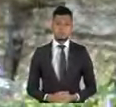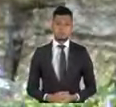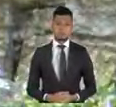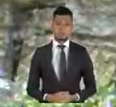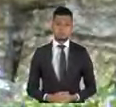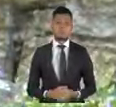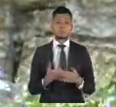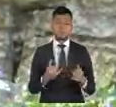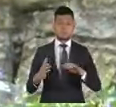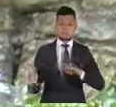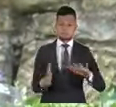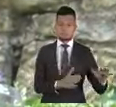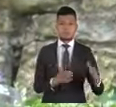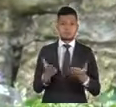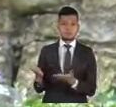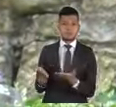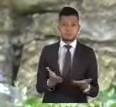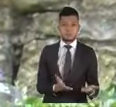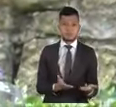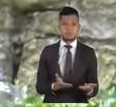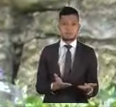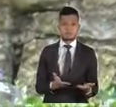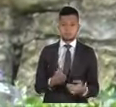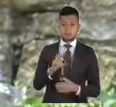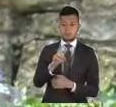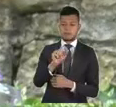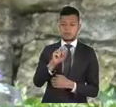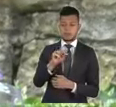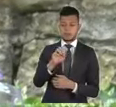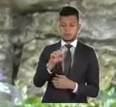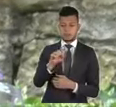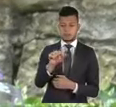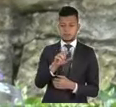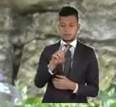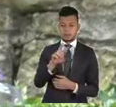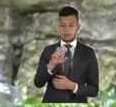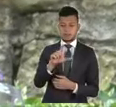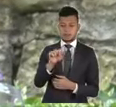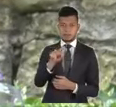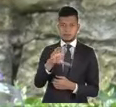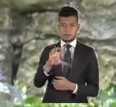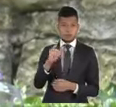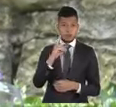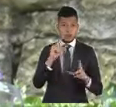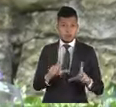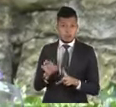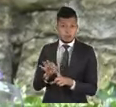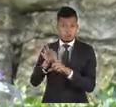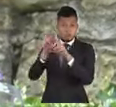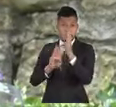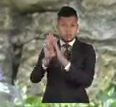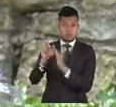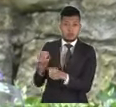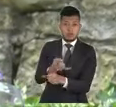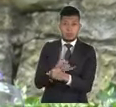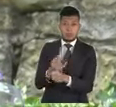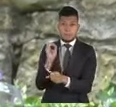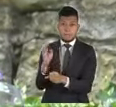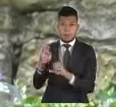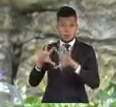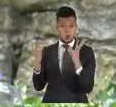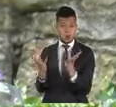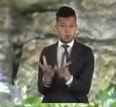Bueno, a continuación queremos dar paso a Vanessa Velasco, especialista en desarrollo urbano del Banco Mundial.